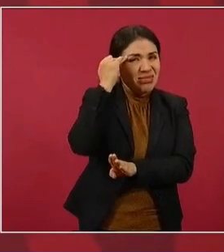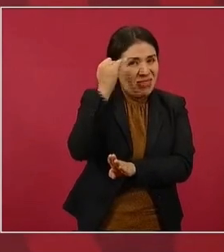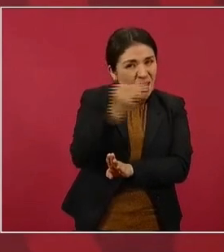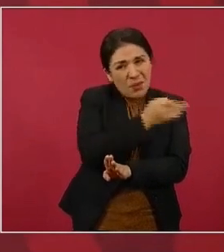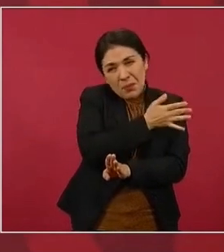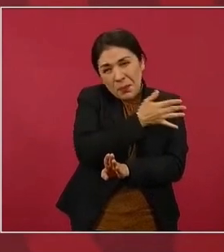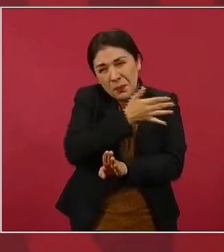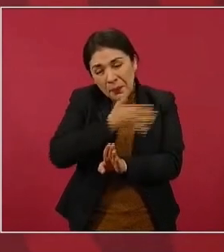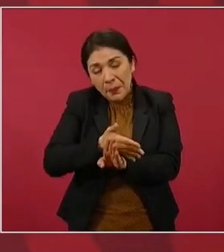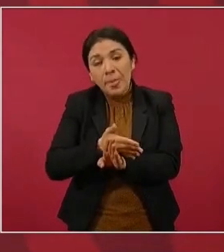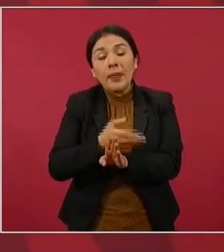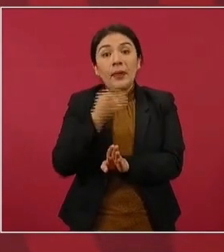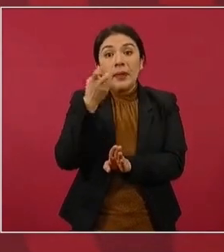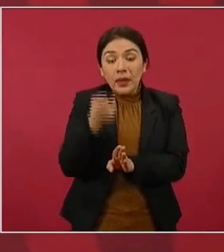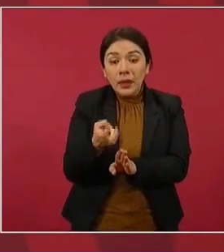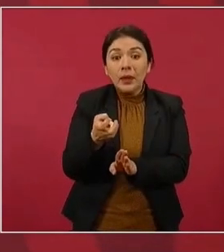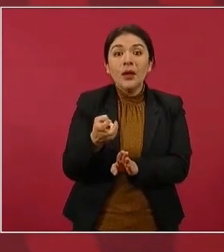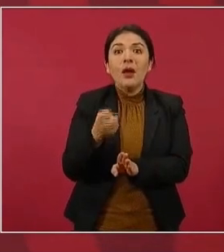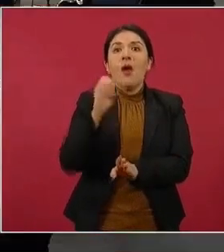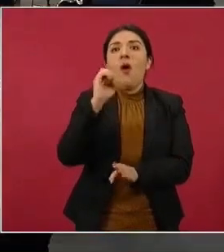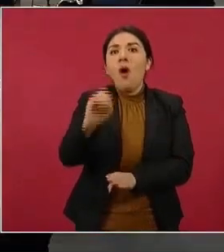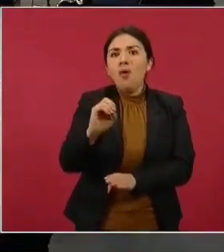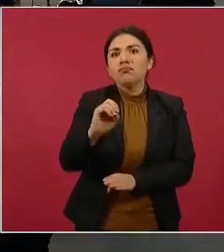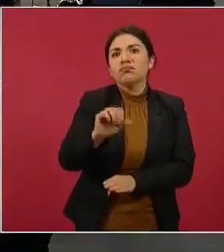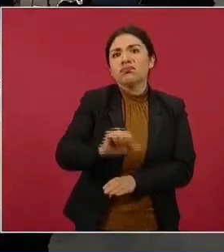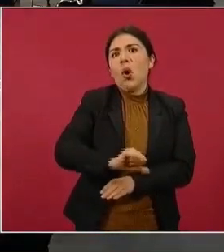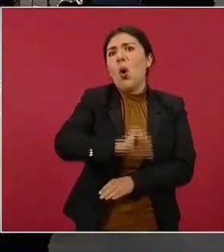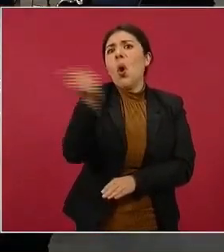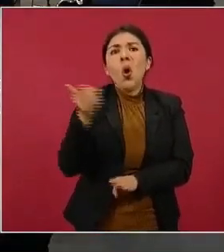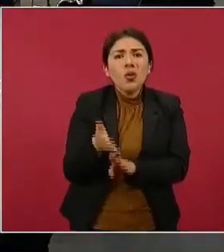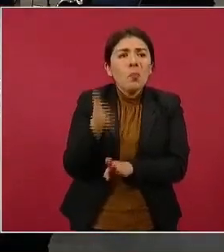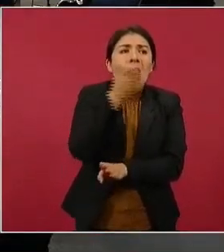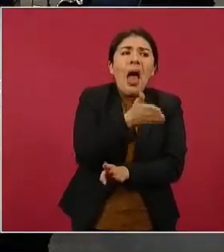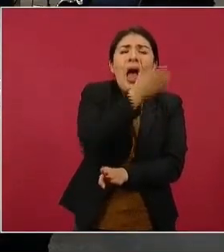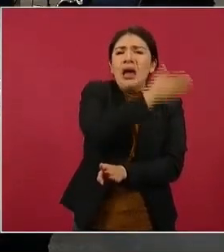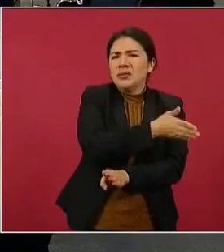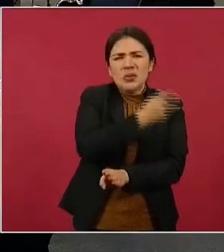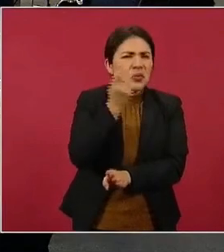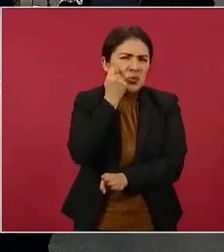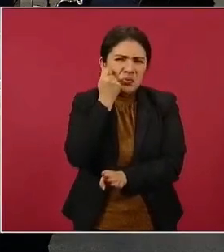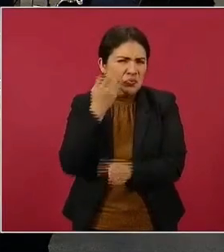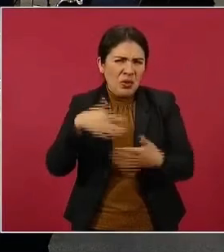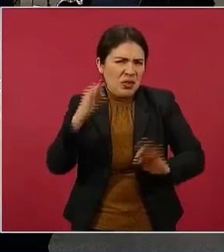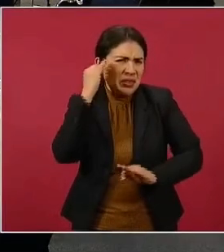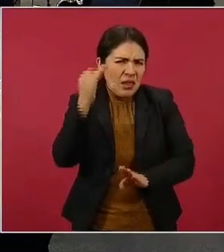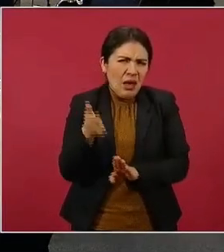y en cualquier tiempo